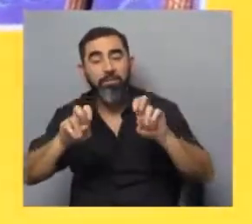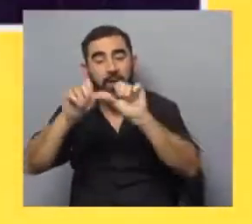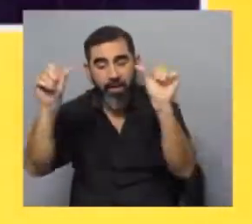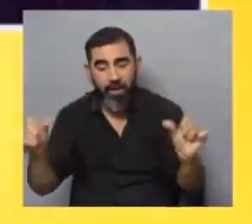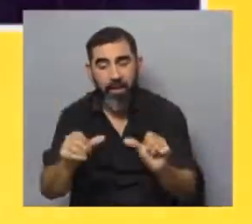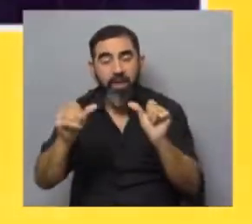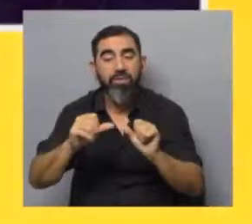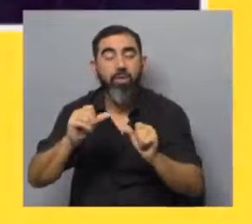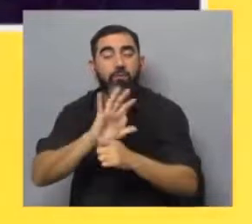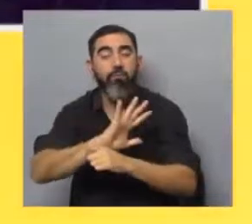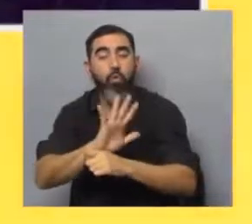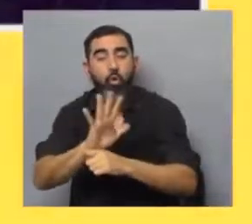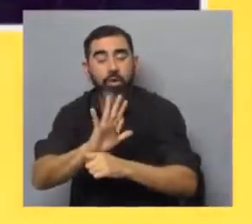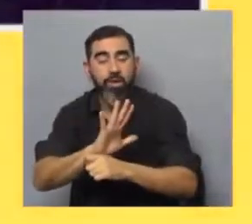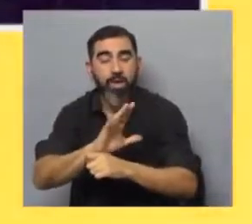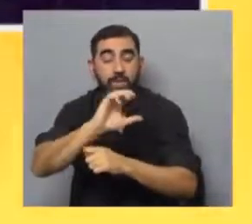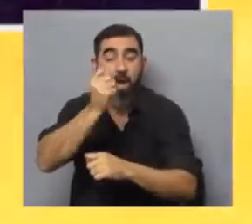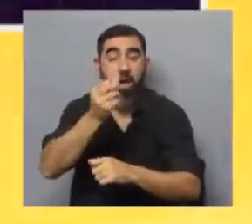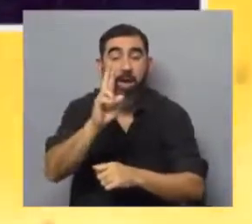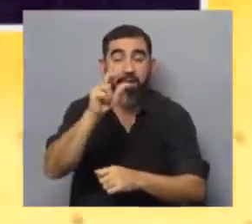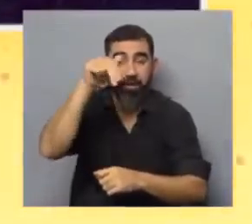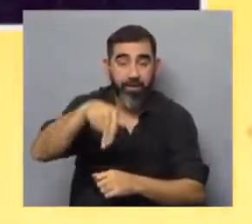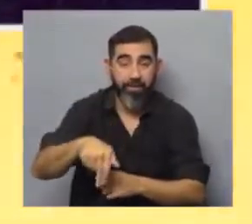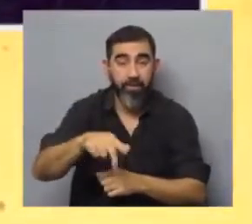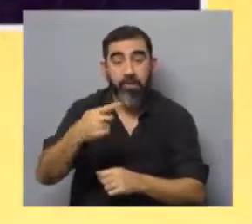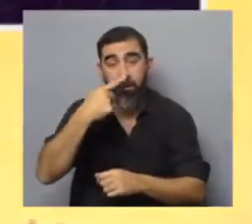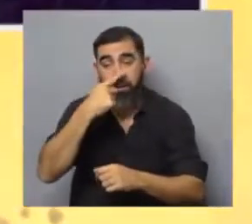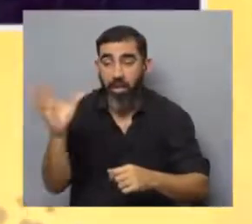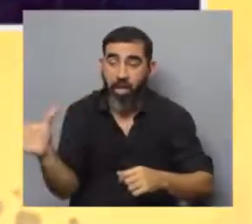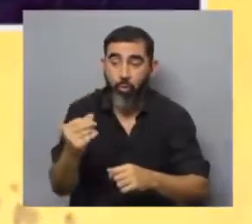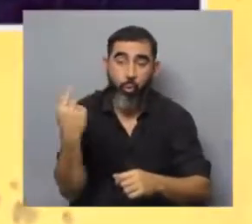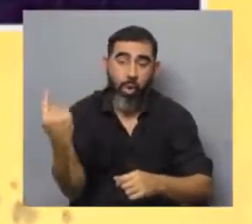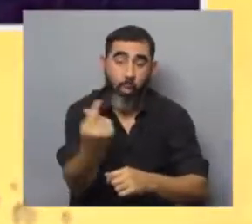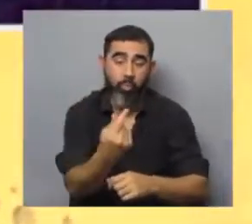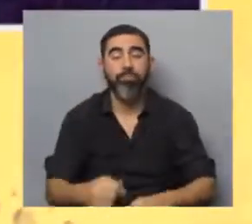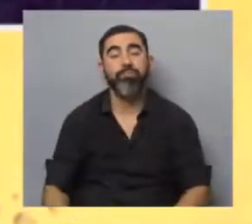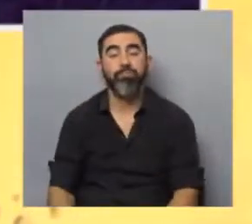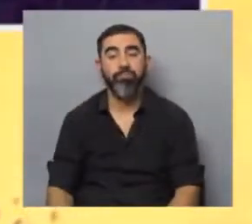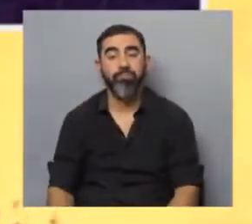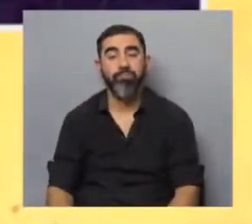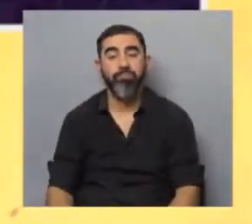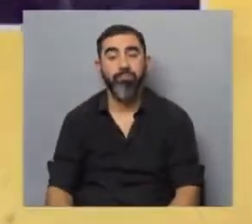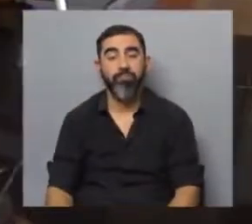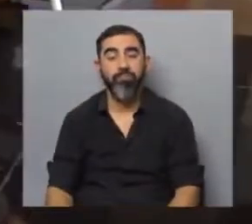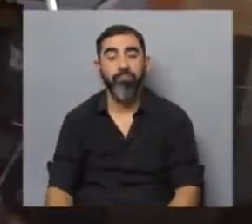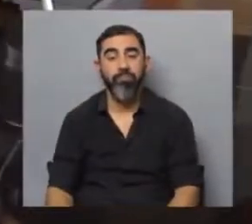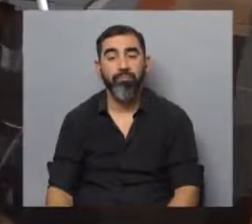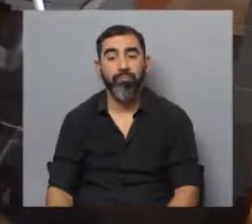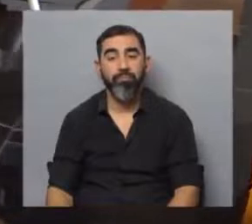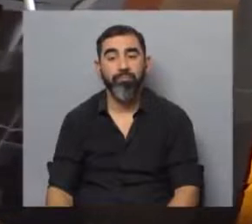la biología de esta molécula y que son de interés de todos, básicamente. En breve, resumido, y sigo contigo,